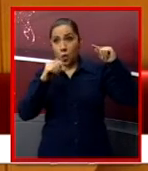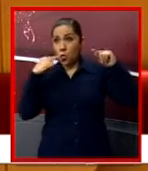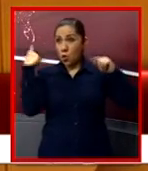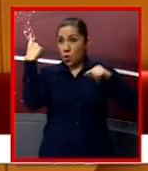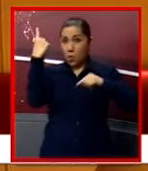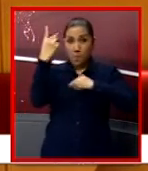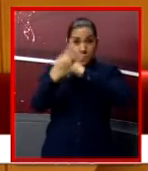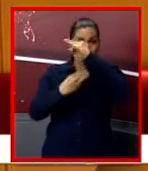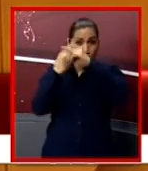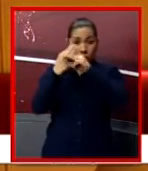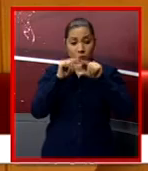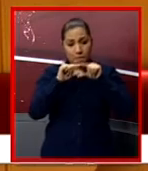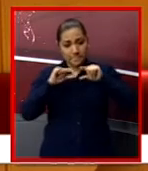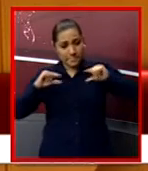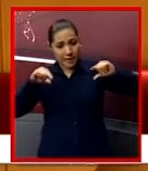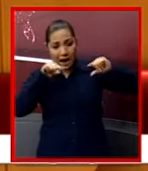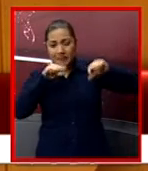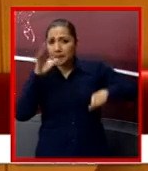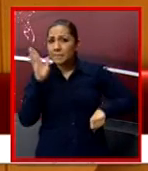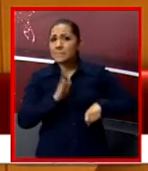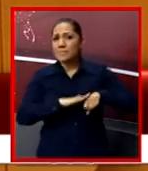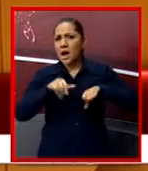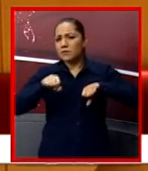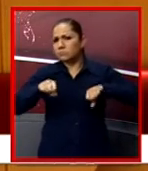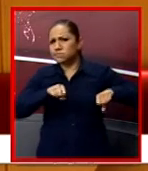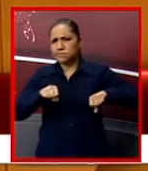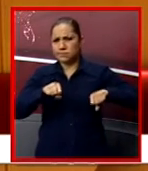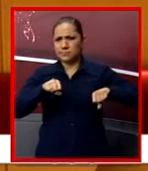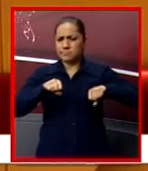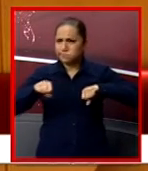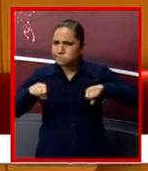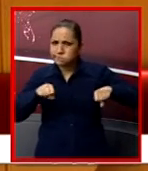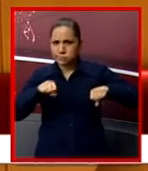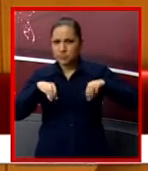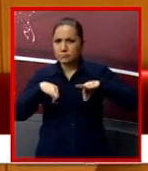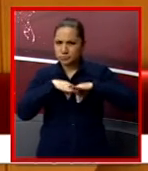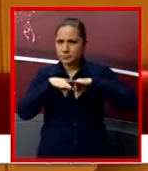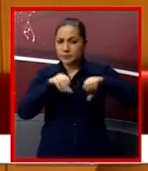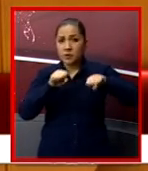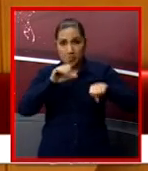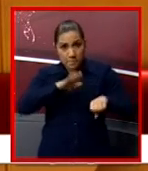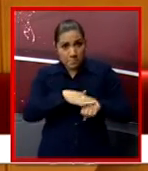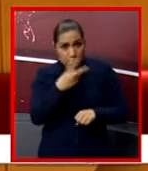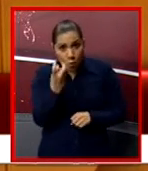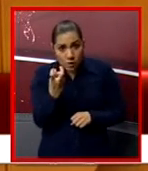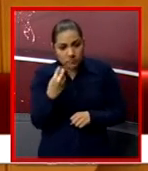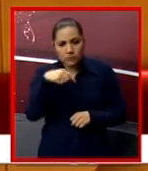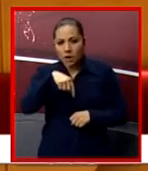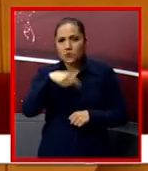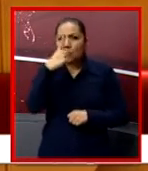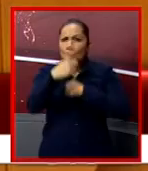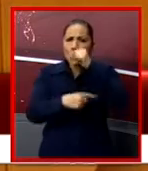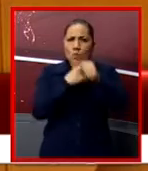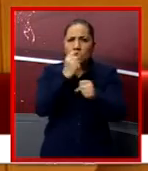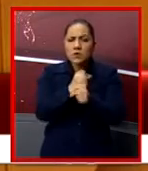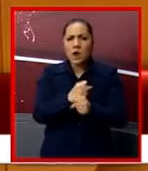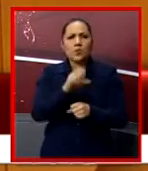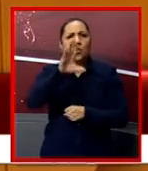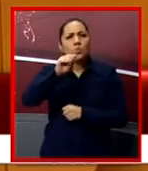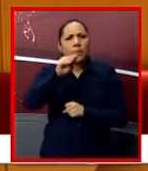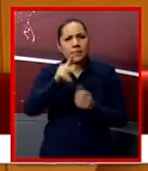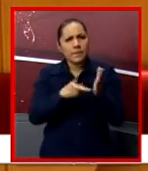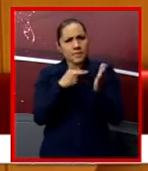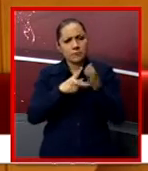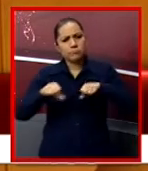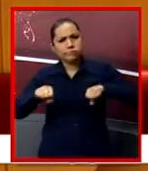Por ello es considerado con alta actividad al experimentar más de 90 sismos al año con una